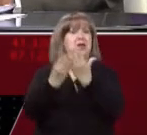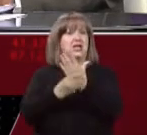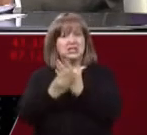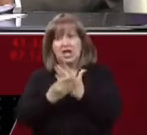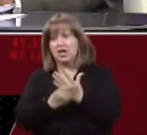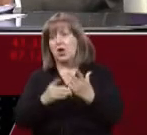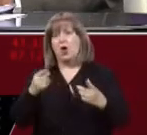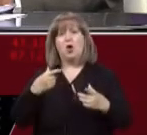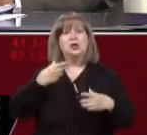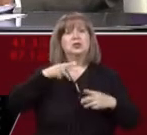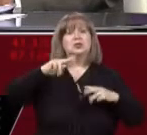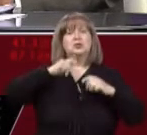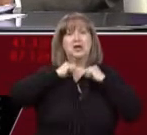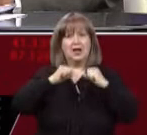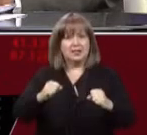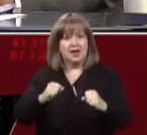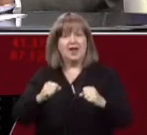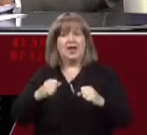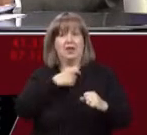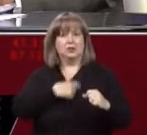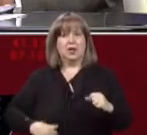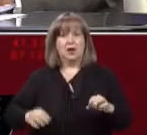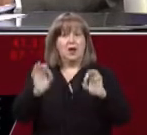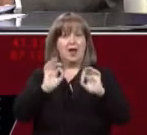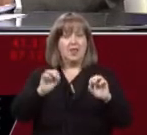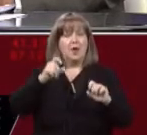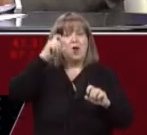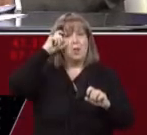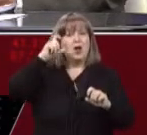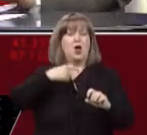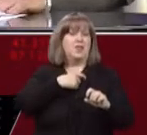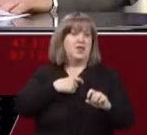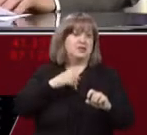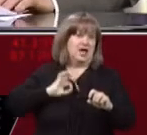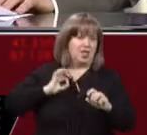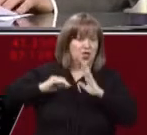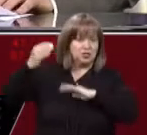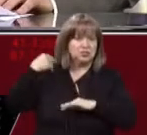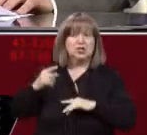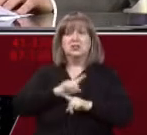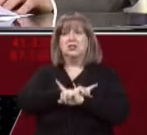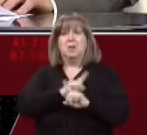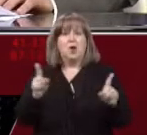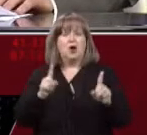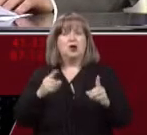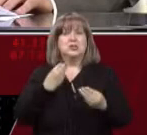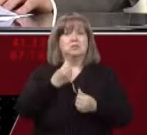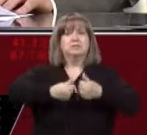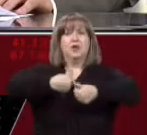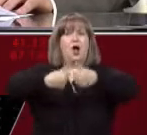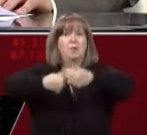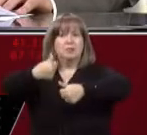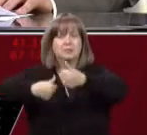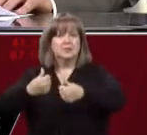ministerios o de subsecretarías o secretarías de Estado en los últimos 10 años, en ningún gobierno. O que no haya participado de cargos electivos de ningún